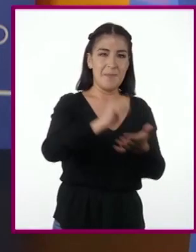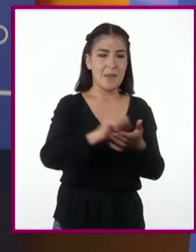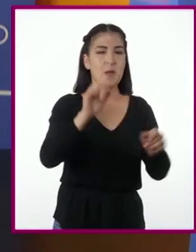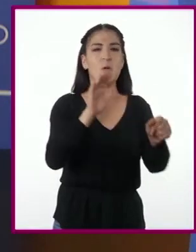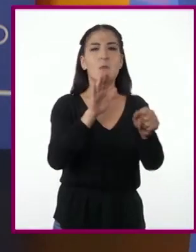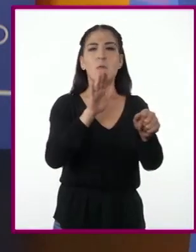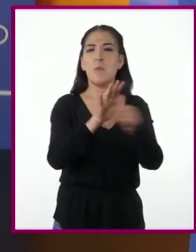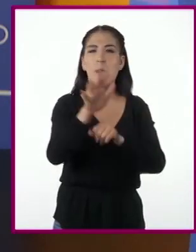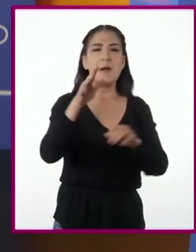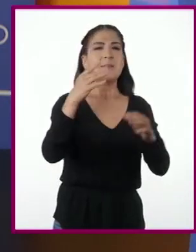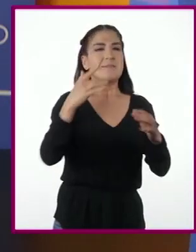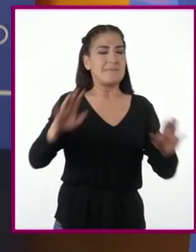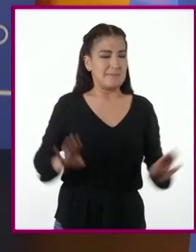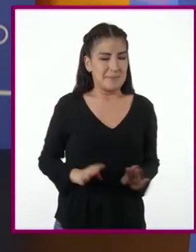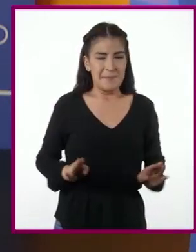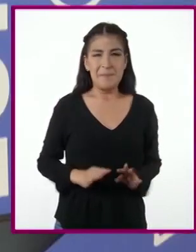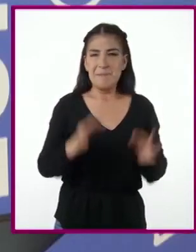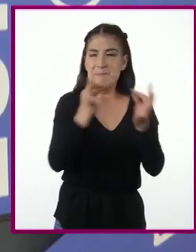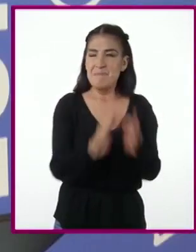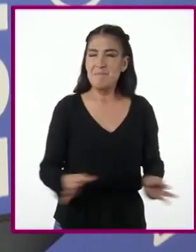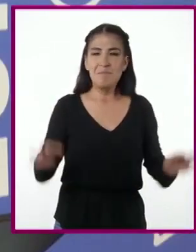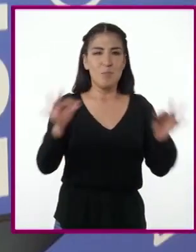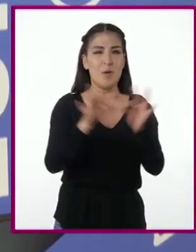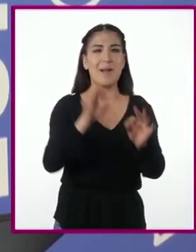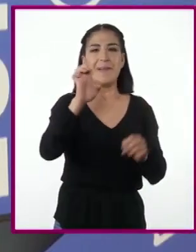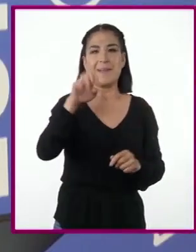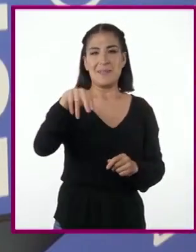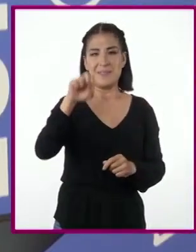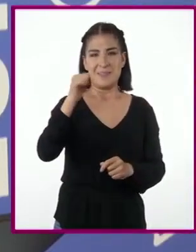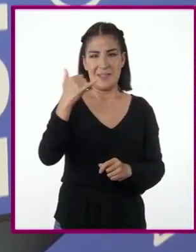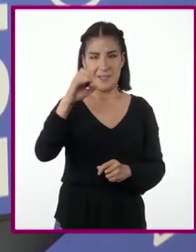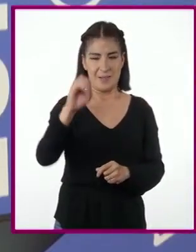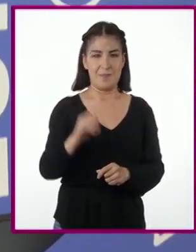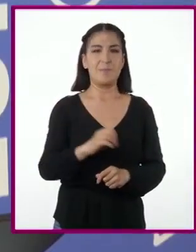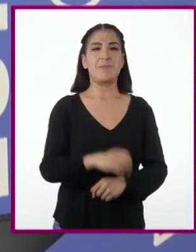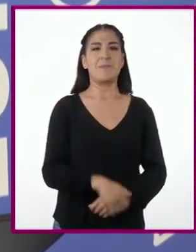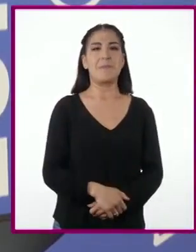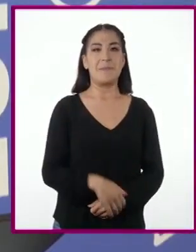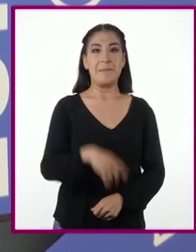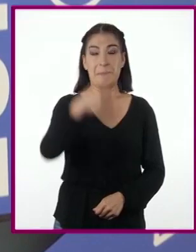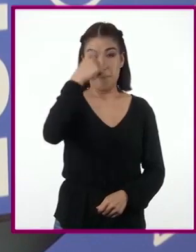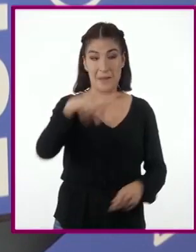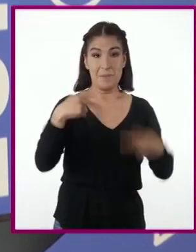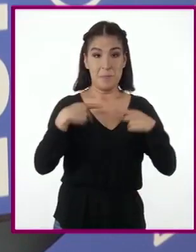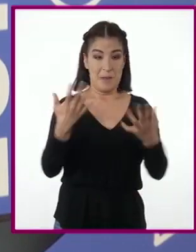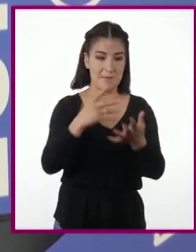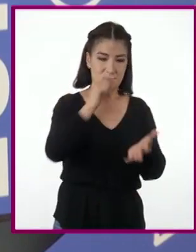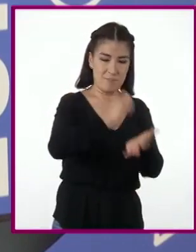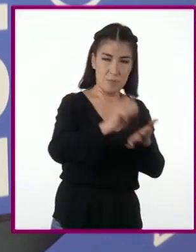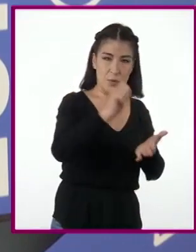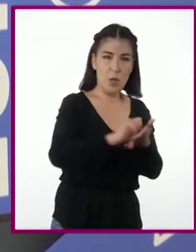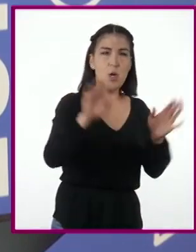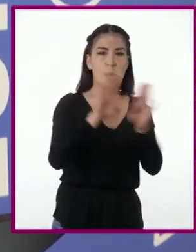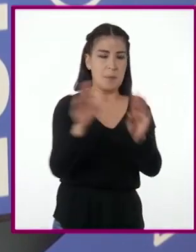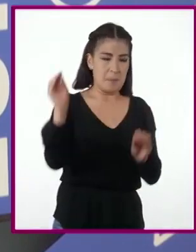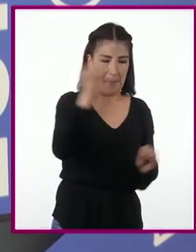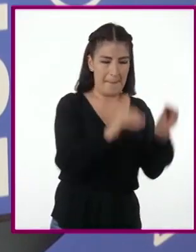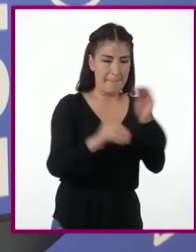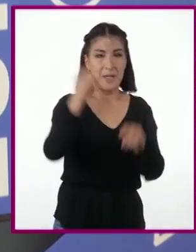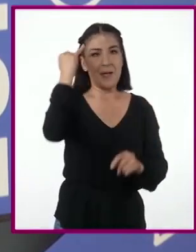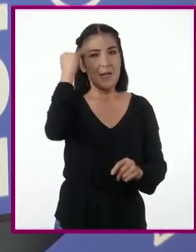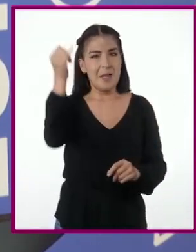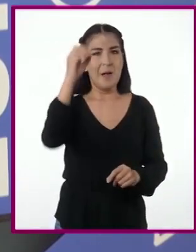características primordiales de los ensayos. Los ensayistas, para poder plantear sus ideas y opiniones,